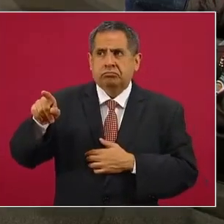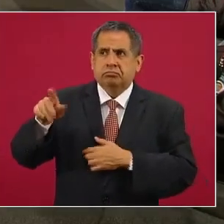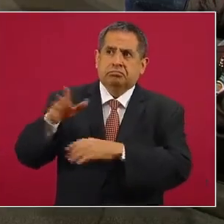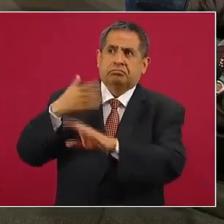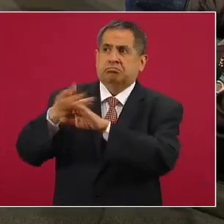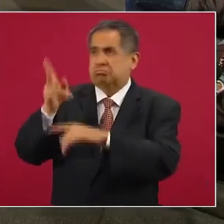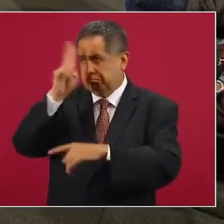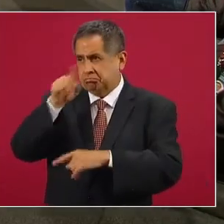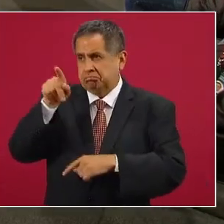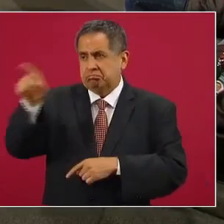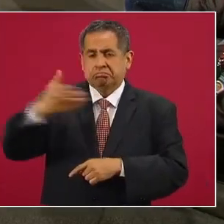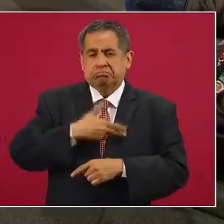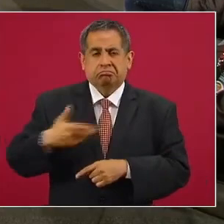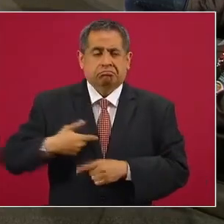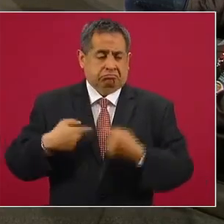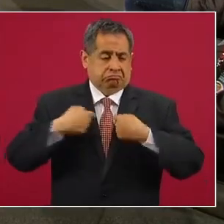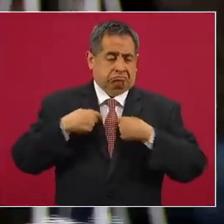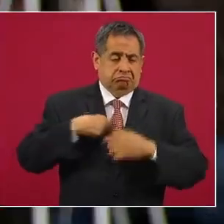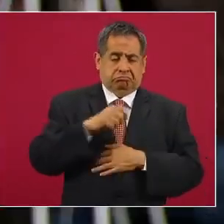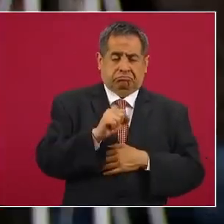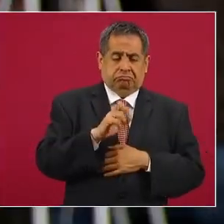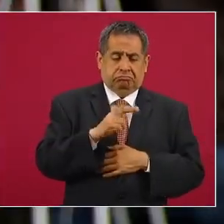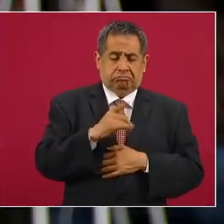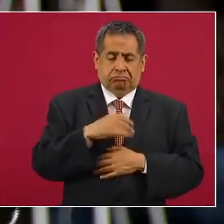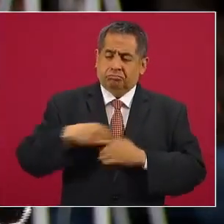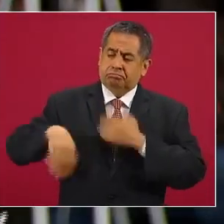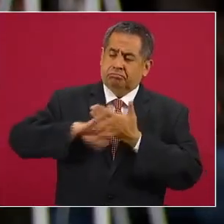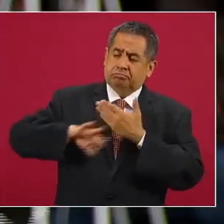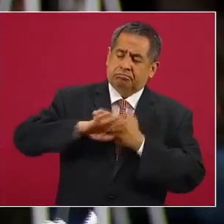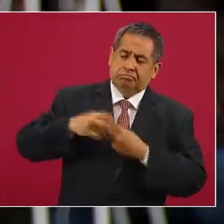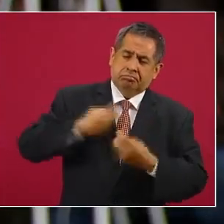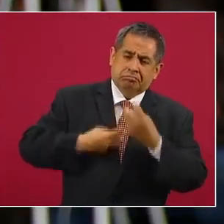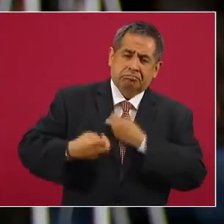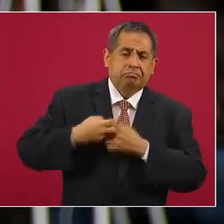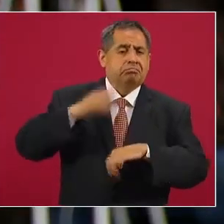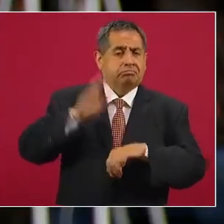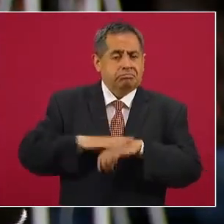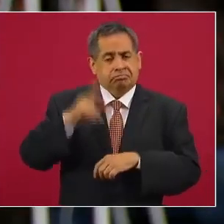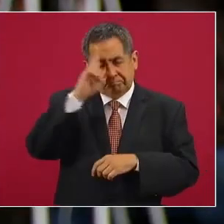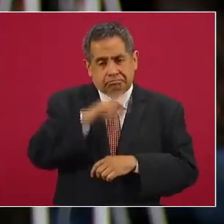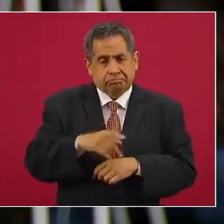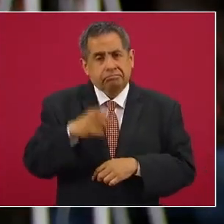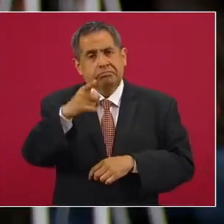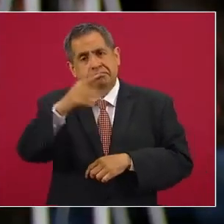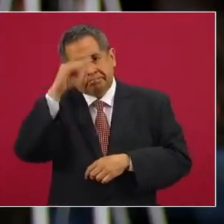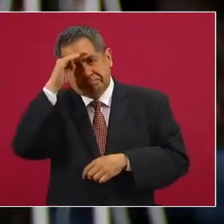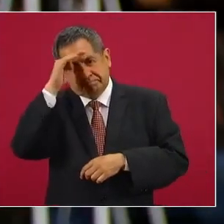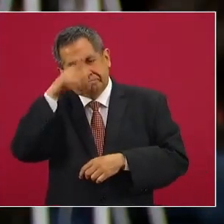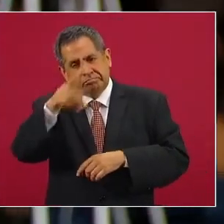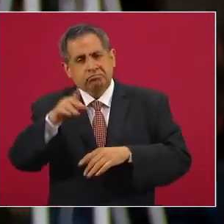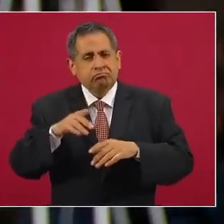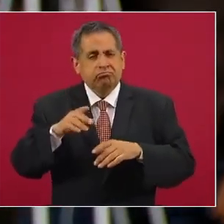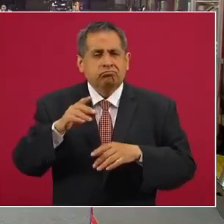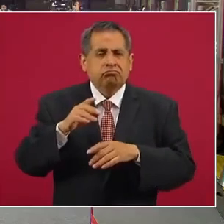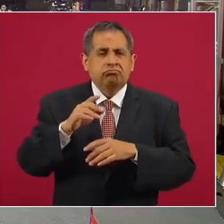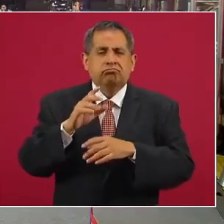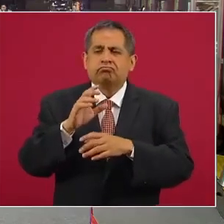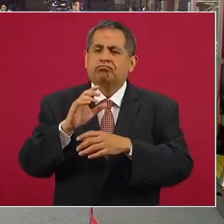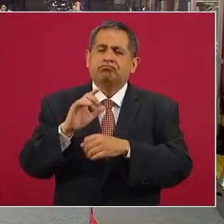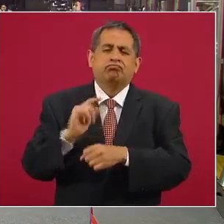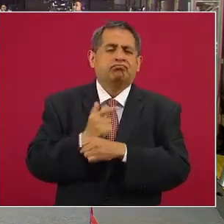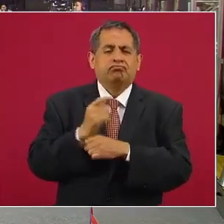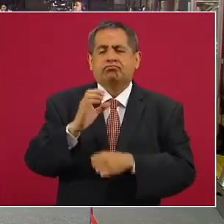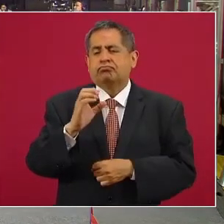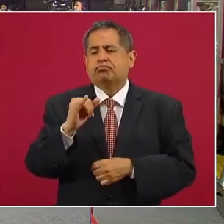que no es usted el más atacado. ¿Qué opinión le merece a usted como licenciado en ciencia social? No,